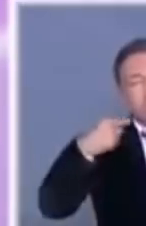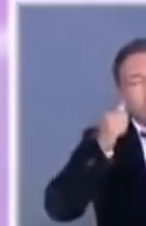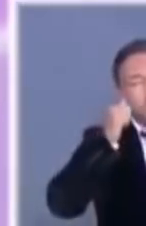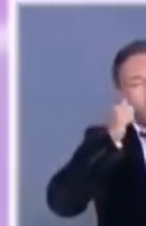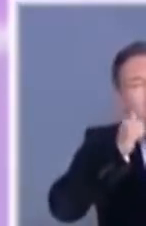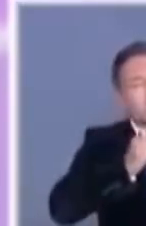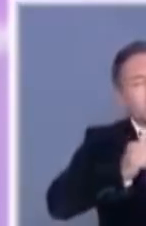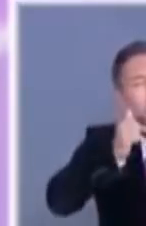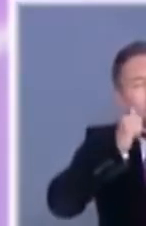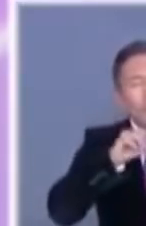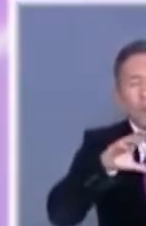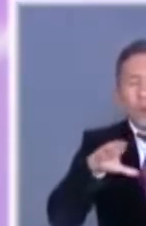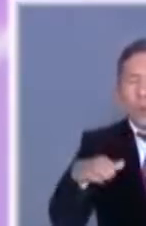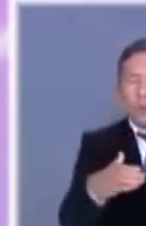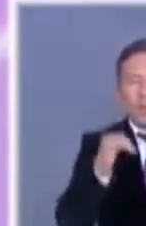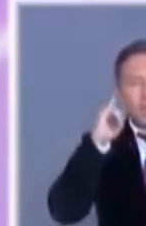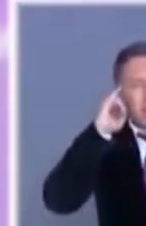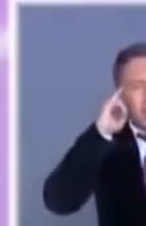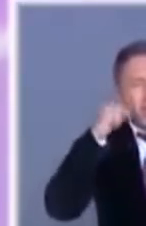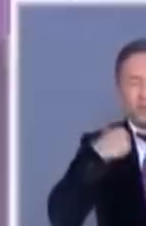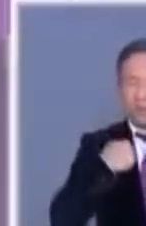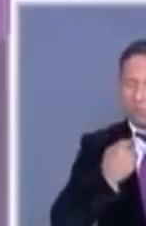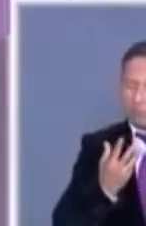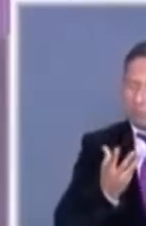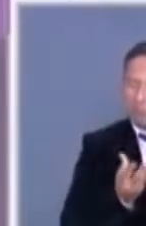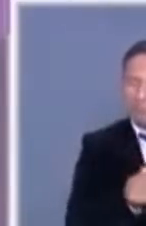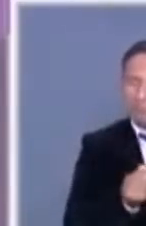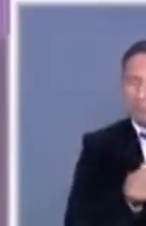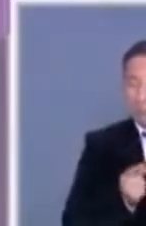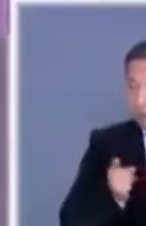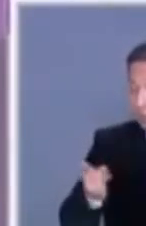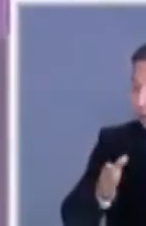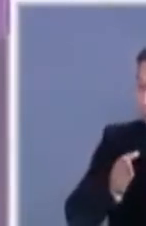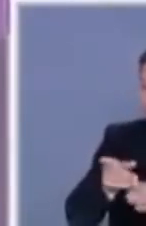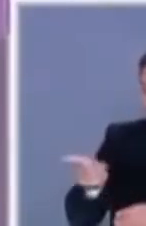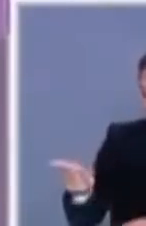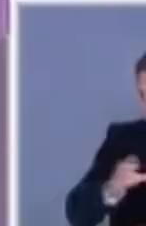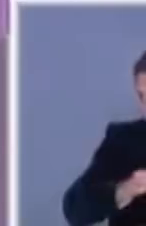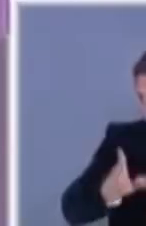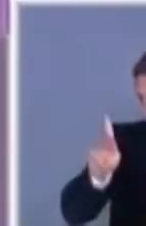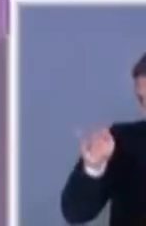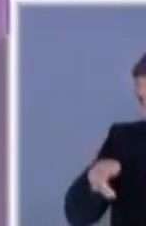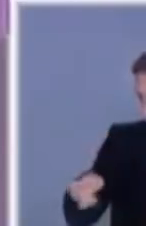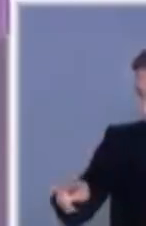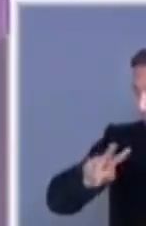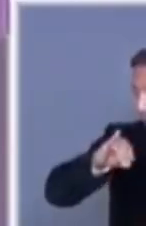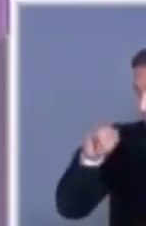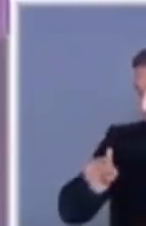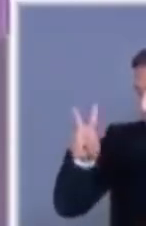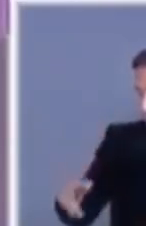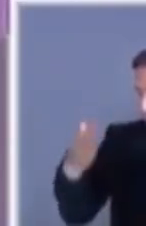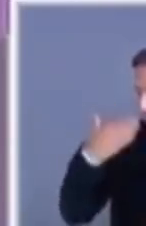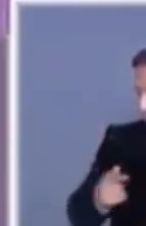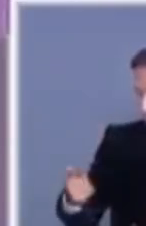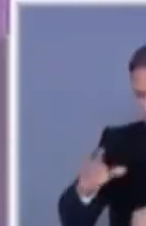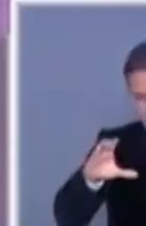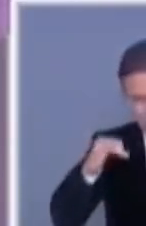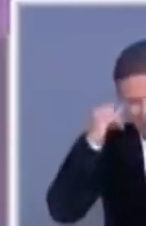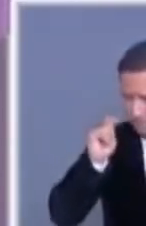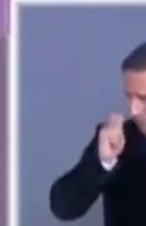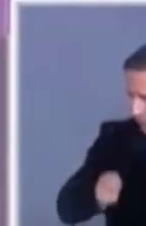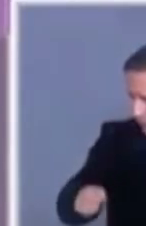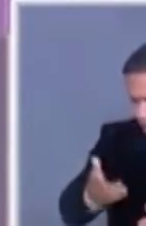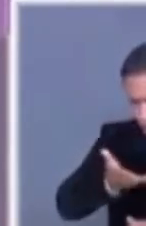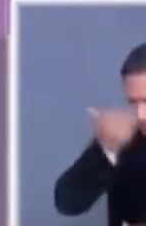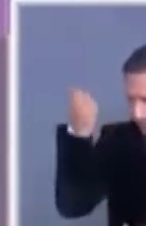vida de comunidades indígenas, señor candidato del PAN. Usted no, usted es fifí, usted no sabe de esto. Yo por eso